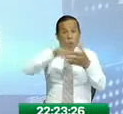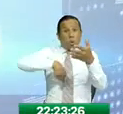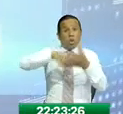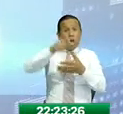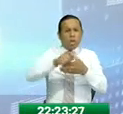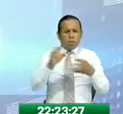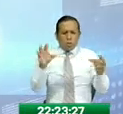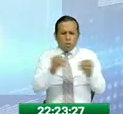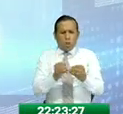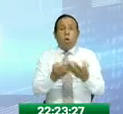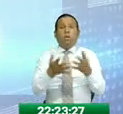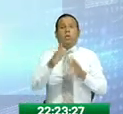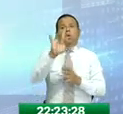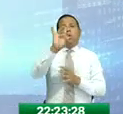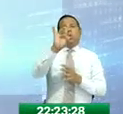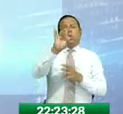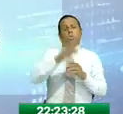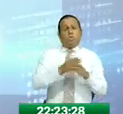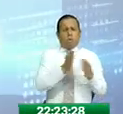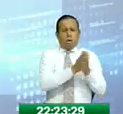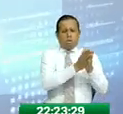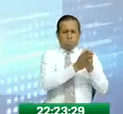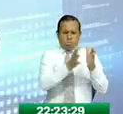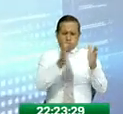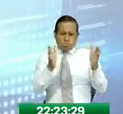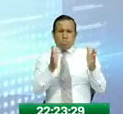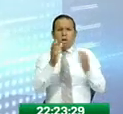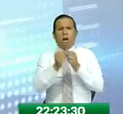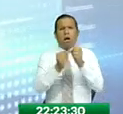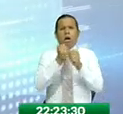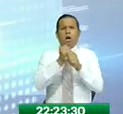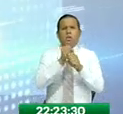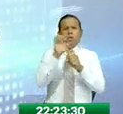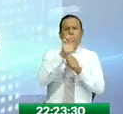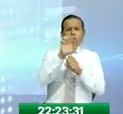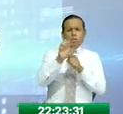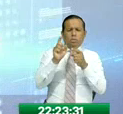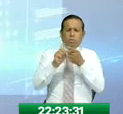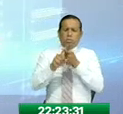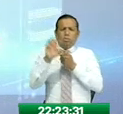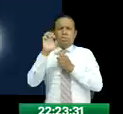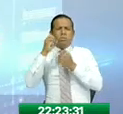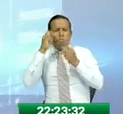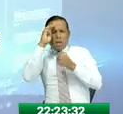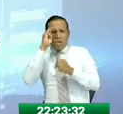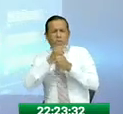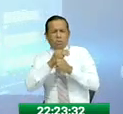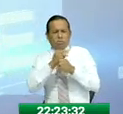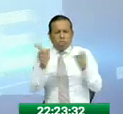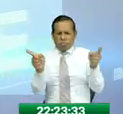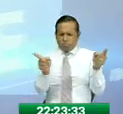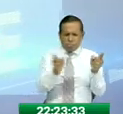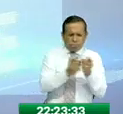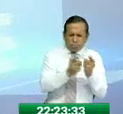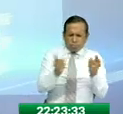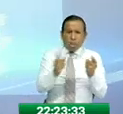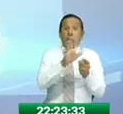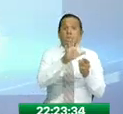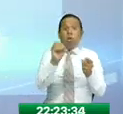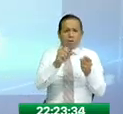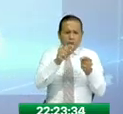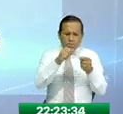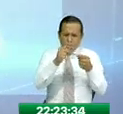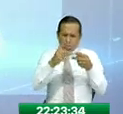entre enero del 2019 a mayo del 2020. En 50 de estos se repetía el mismo grupo de proveedores que participaban en